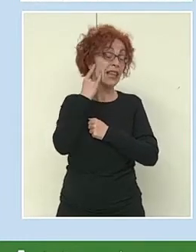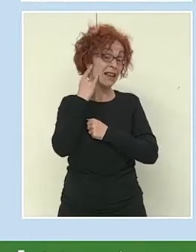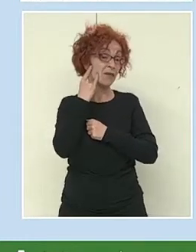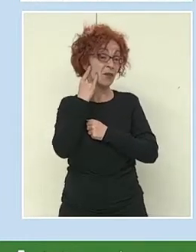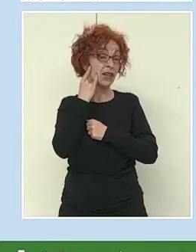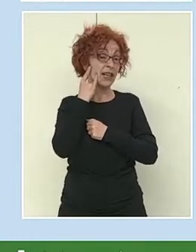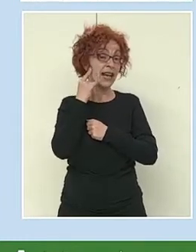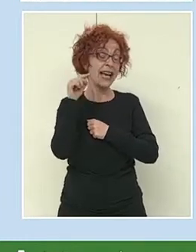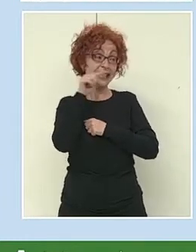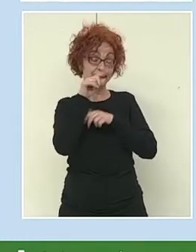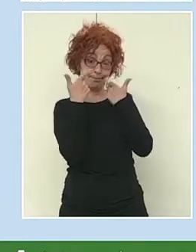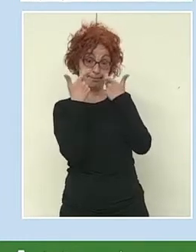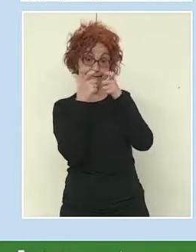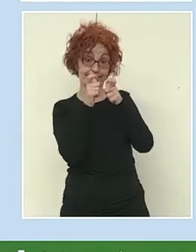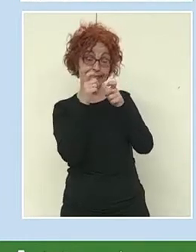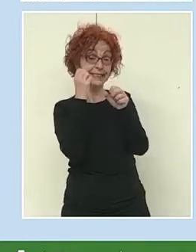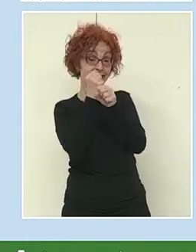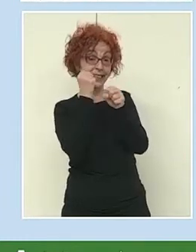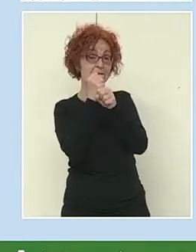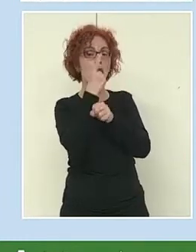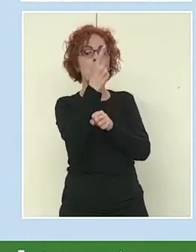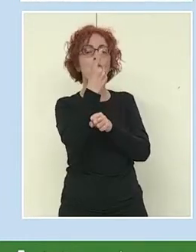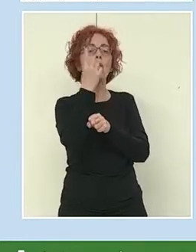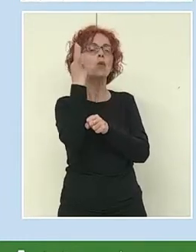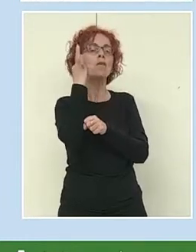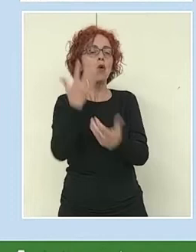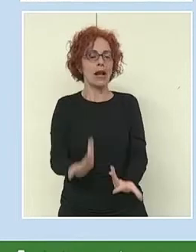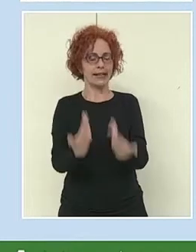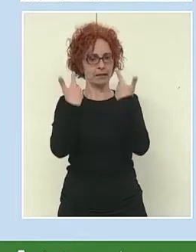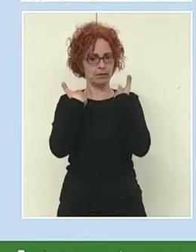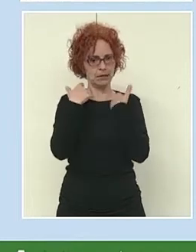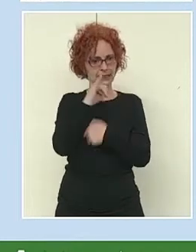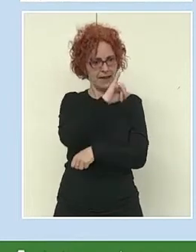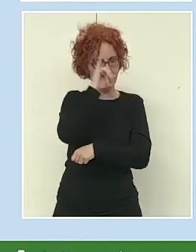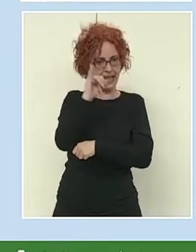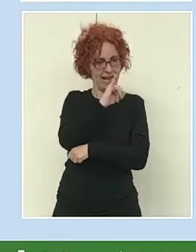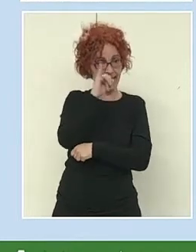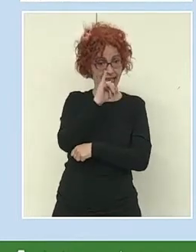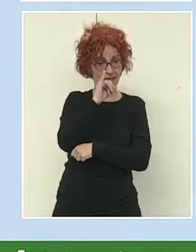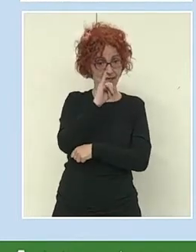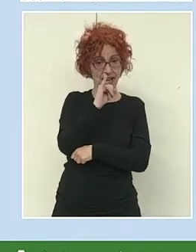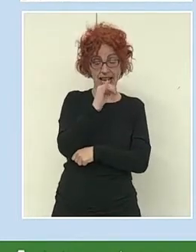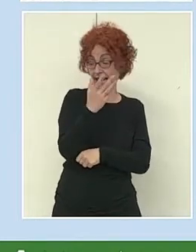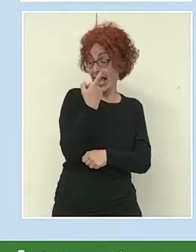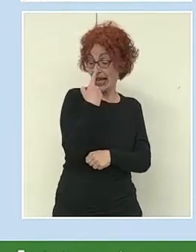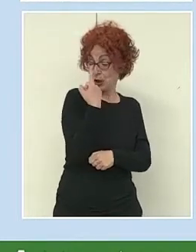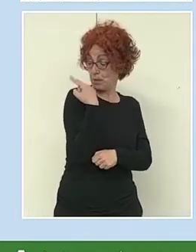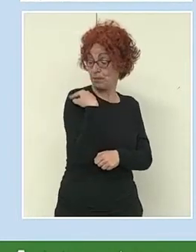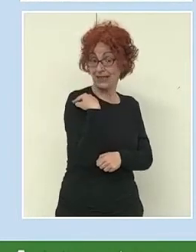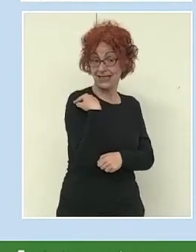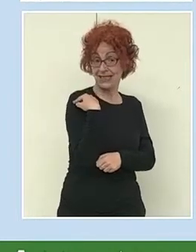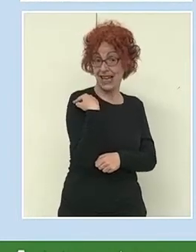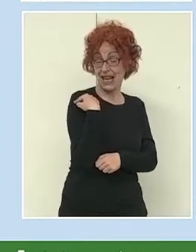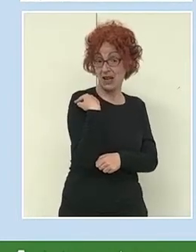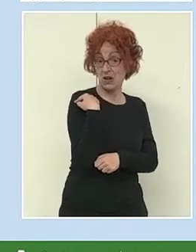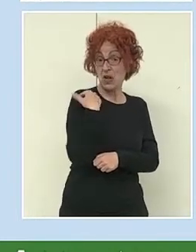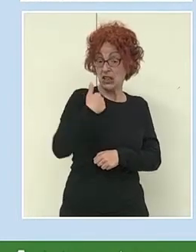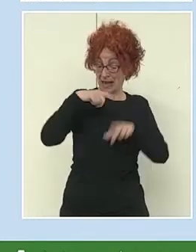mismo ese puesto lo ocupa una mujer. Y el último año mi empresa ha cerrado